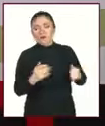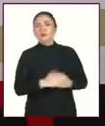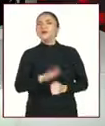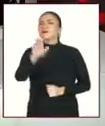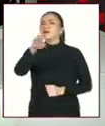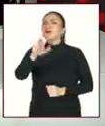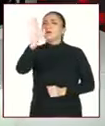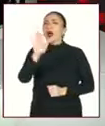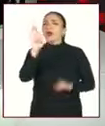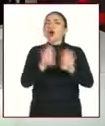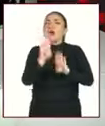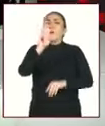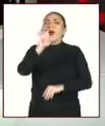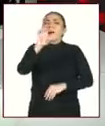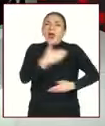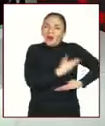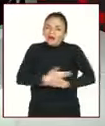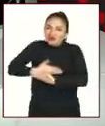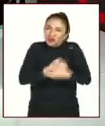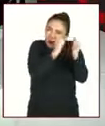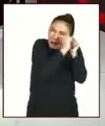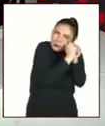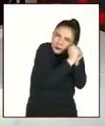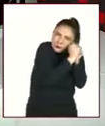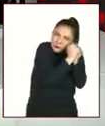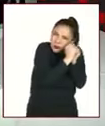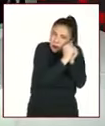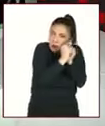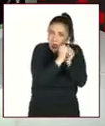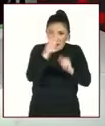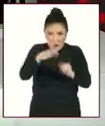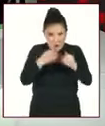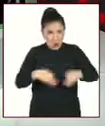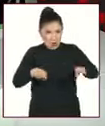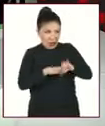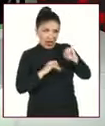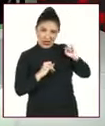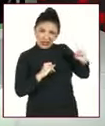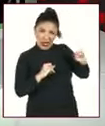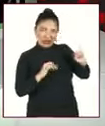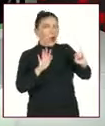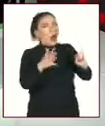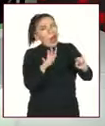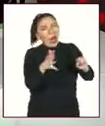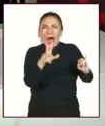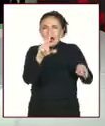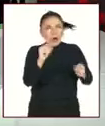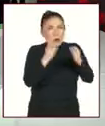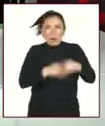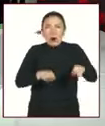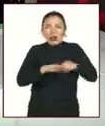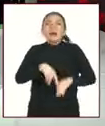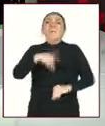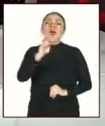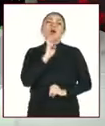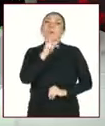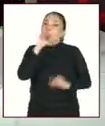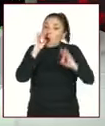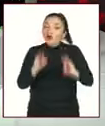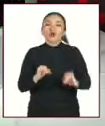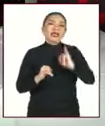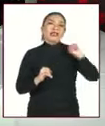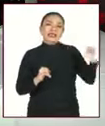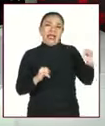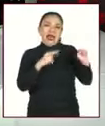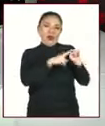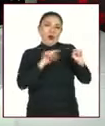en posición fetal, ¿no? Más o menos. ¿Importa mucho de qué lado? No importa mucho, pero es un poco mejor del lado hacia el lado